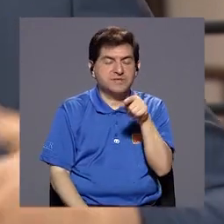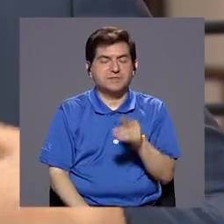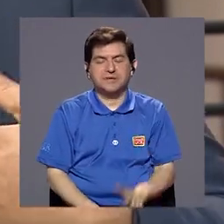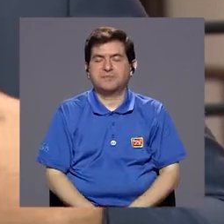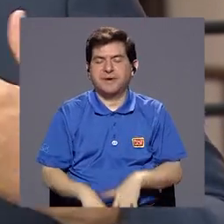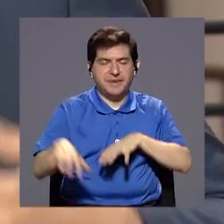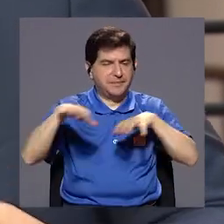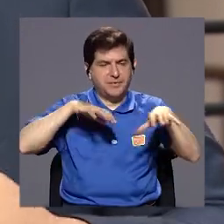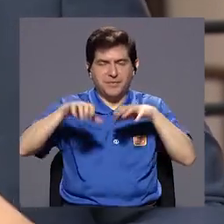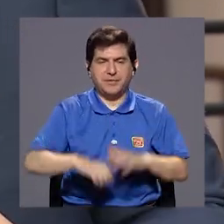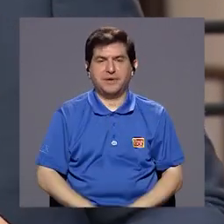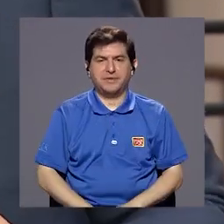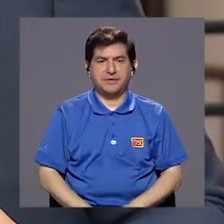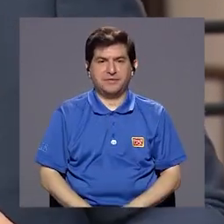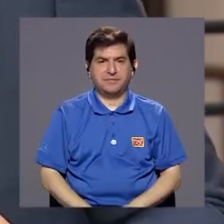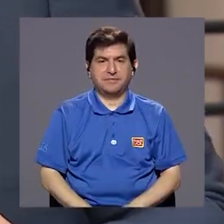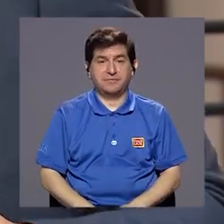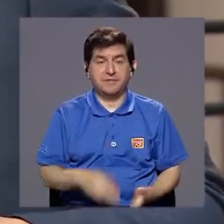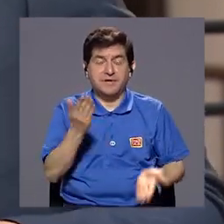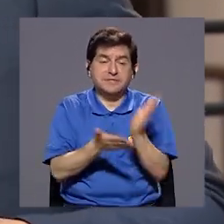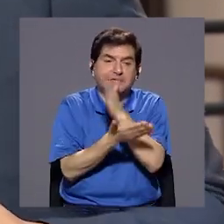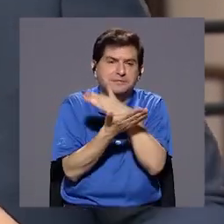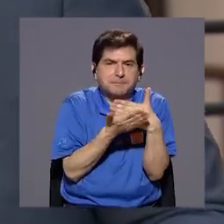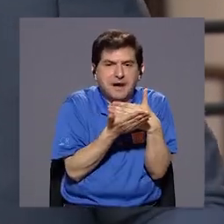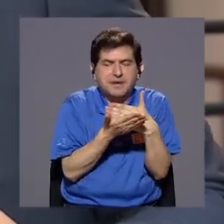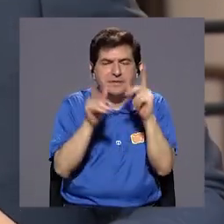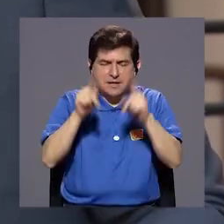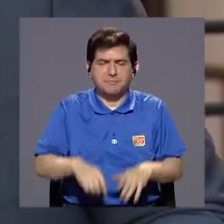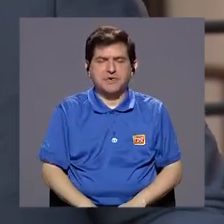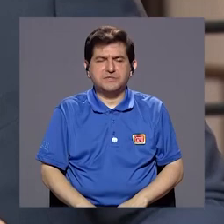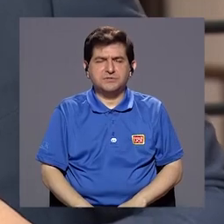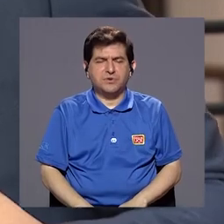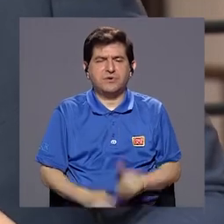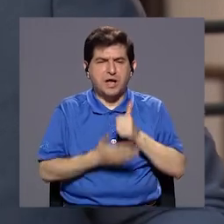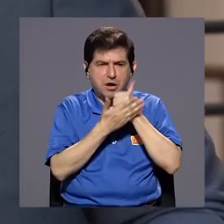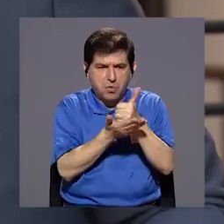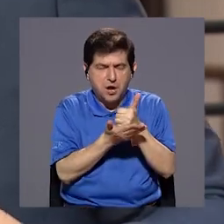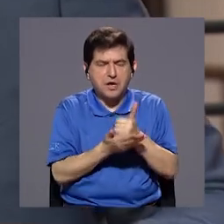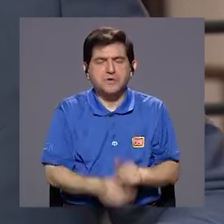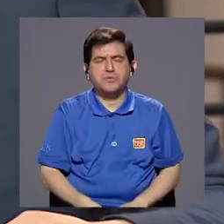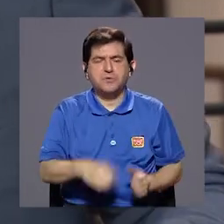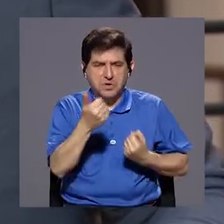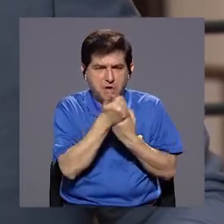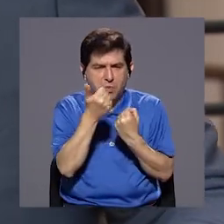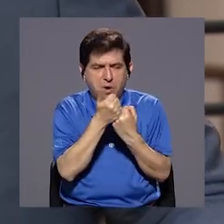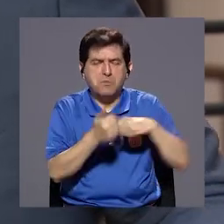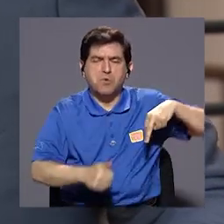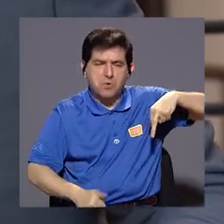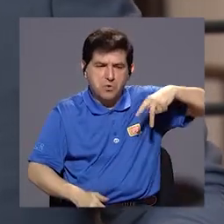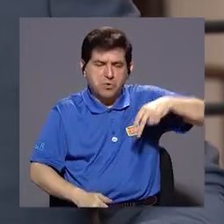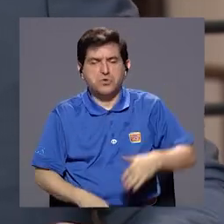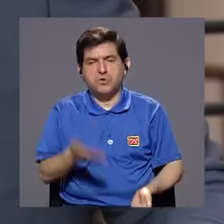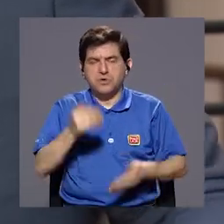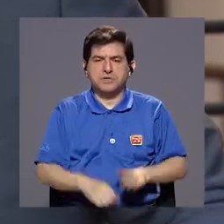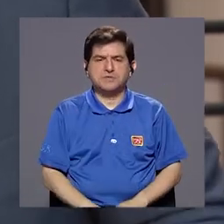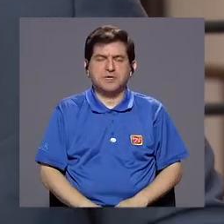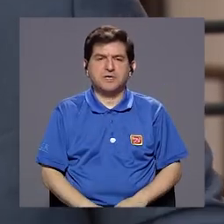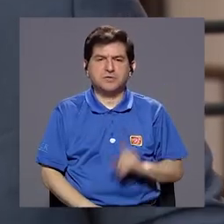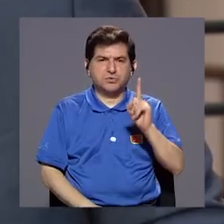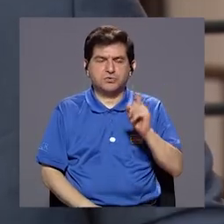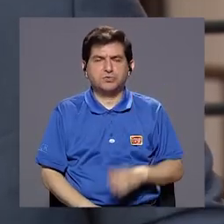mover ese lado izquierdo, que puede ser parcial, o sea que la persona logra caminar con ayuda, con apoyo de un